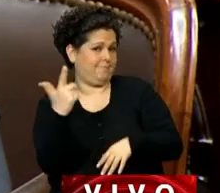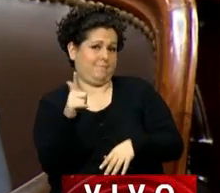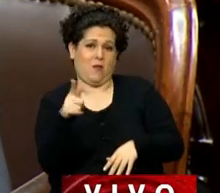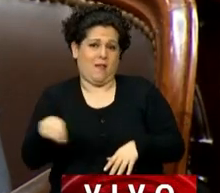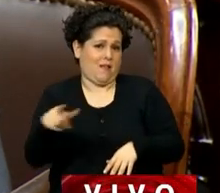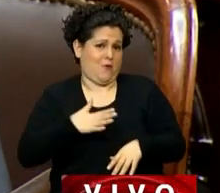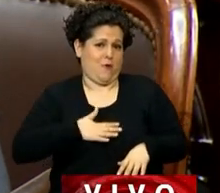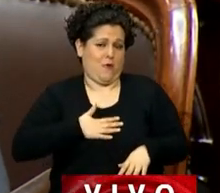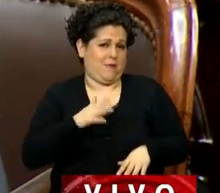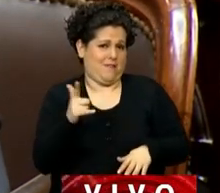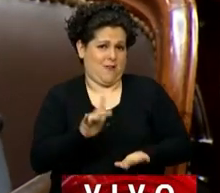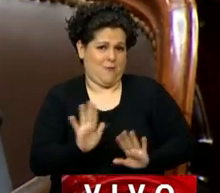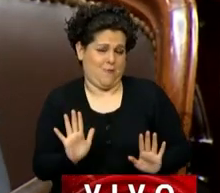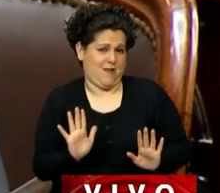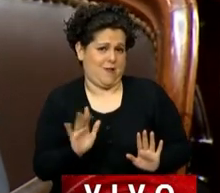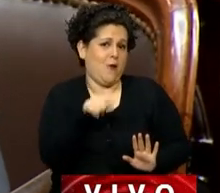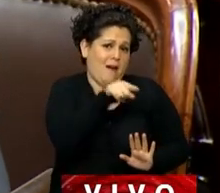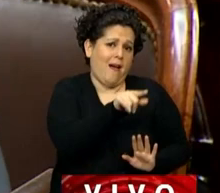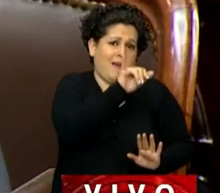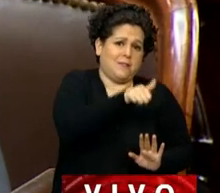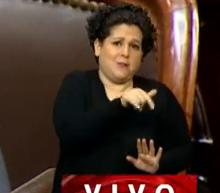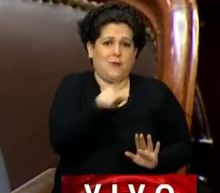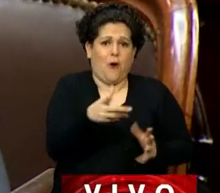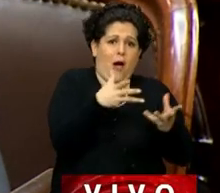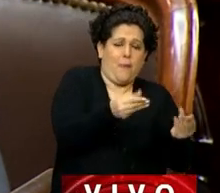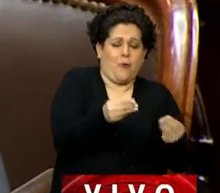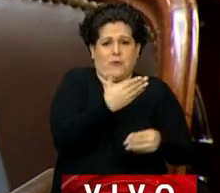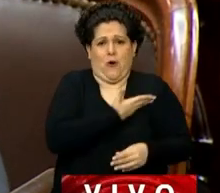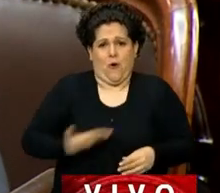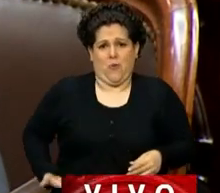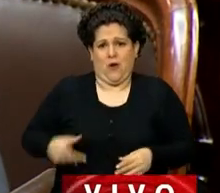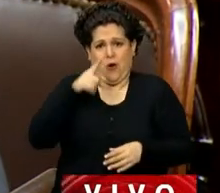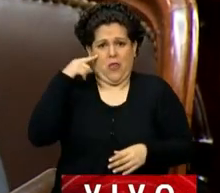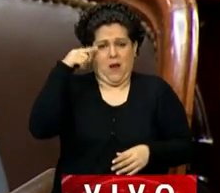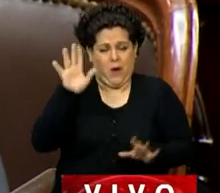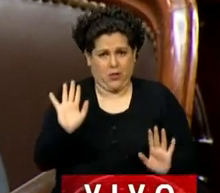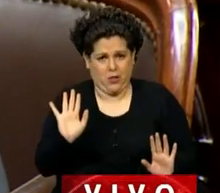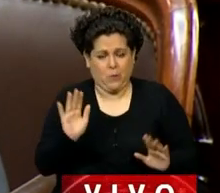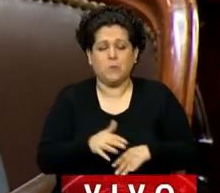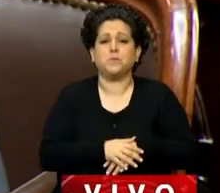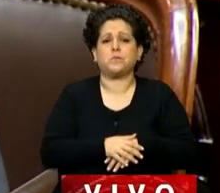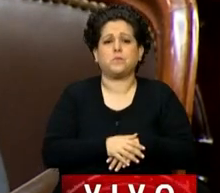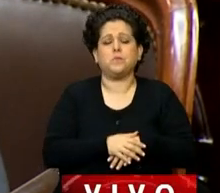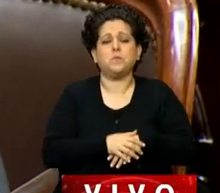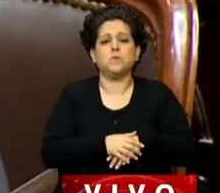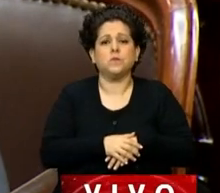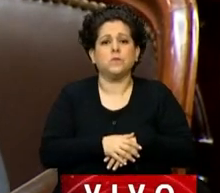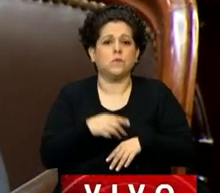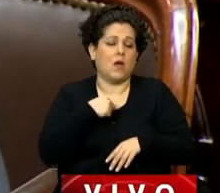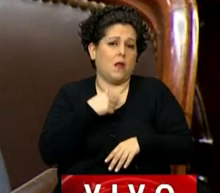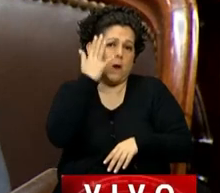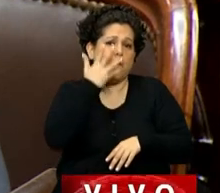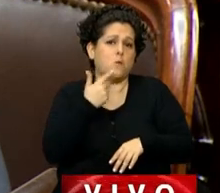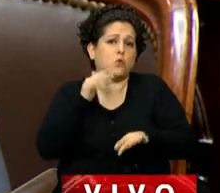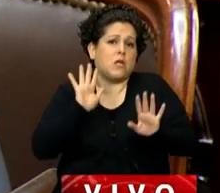con sus alternancias entre apoyar y no apoyar a este gobierno. Dicho sea eso, y que nos gustaría